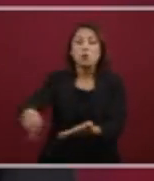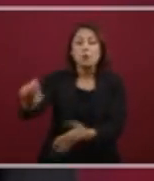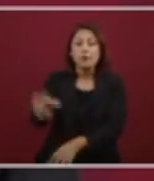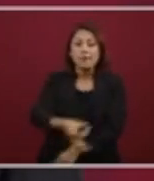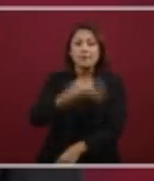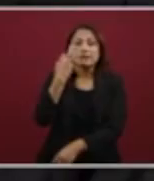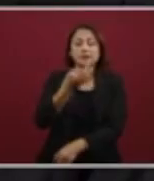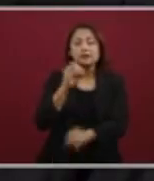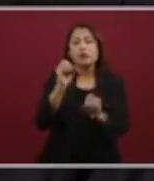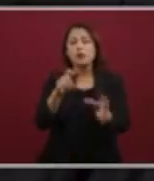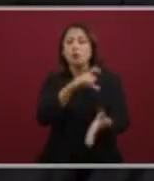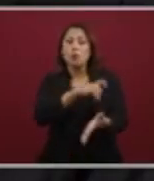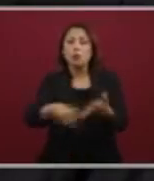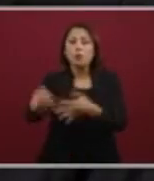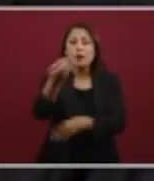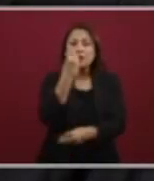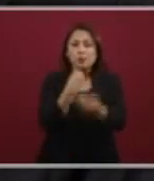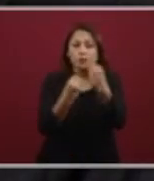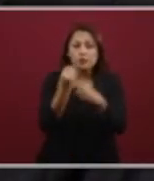alimentos.